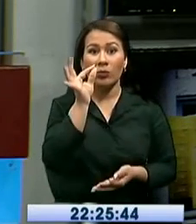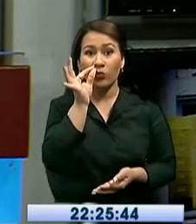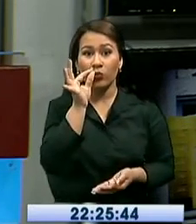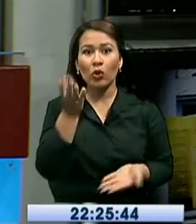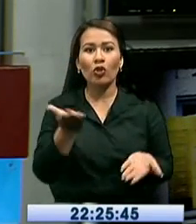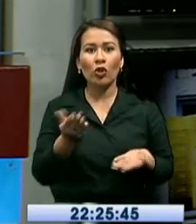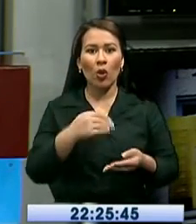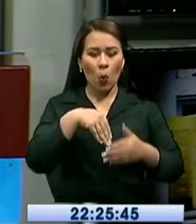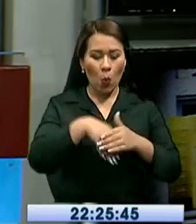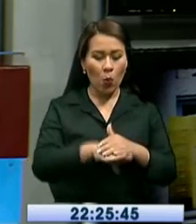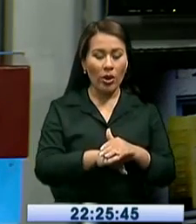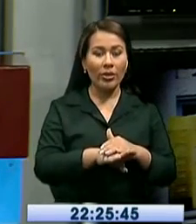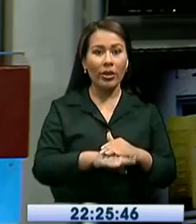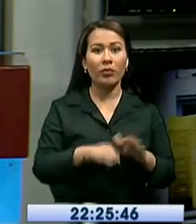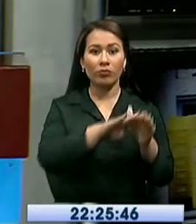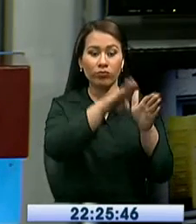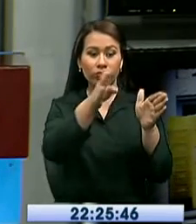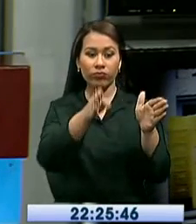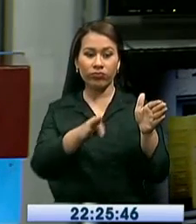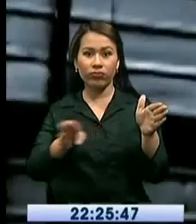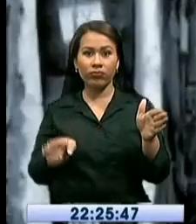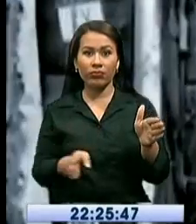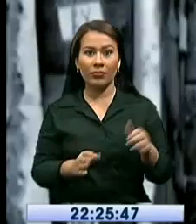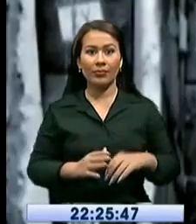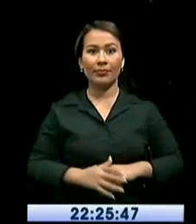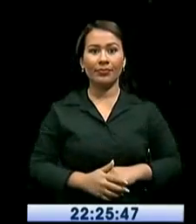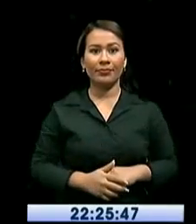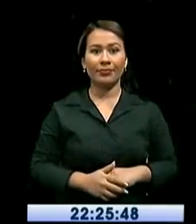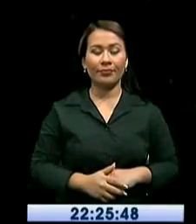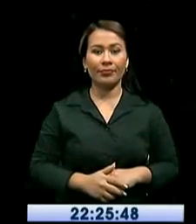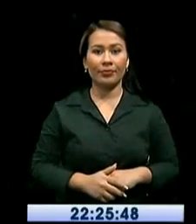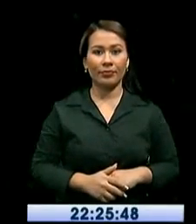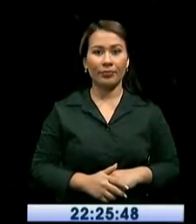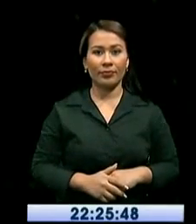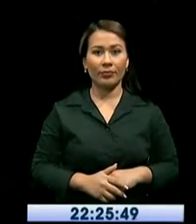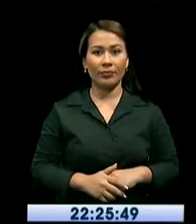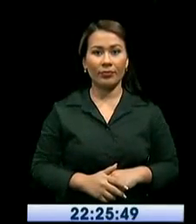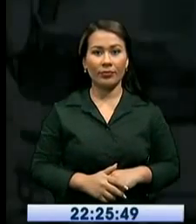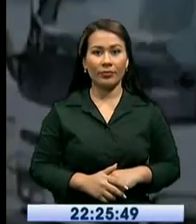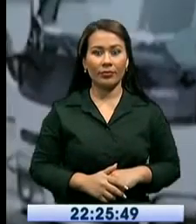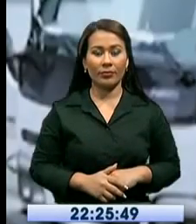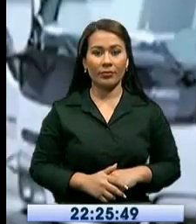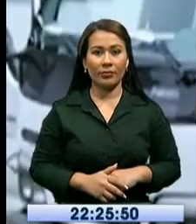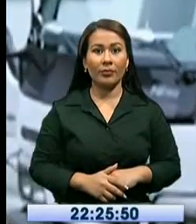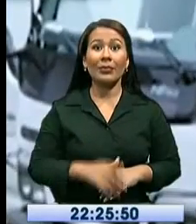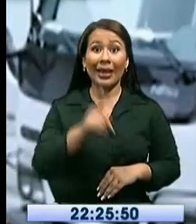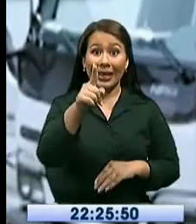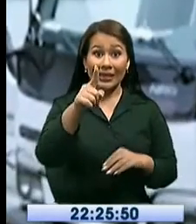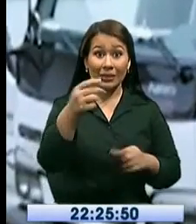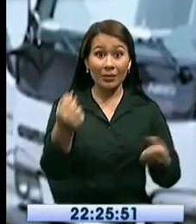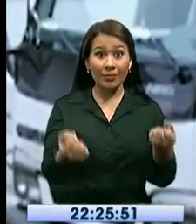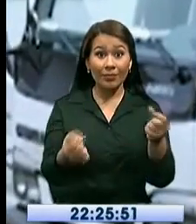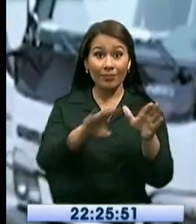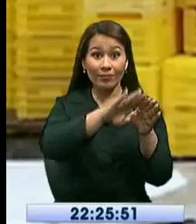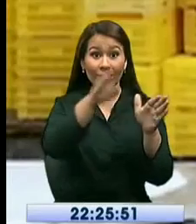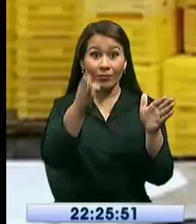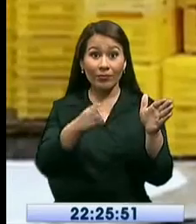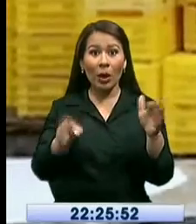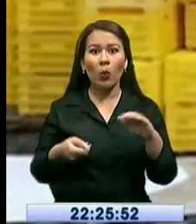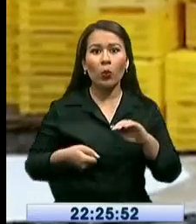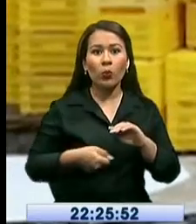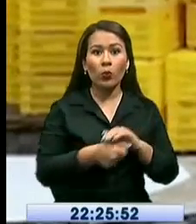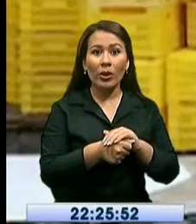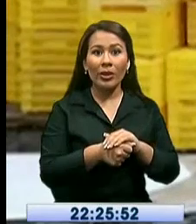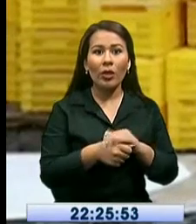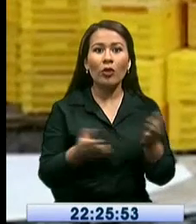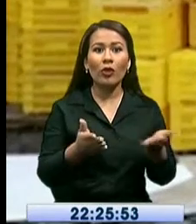doble fondo de un furgón. Este camión fue abandonado en una guardarraya a pocos